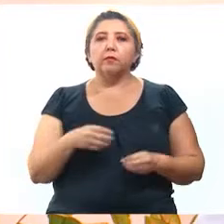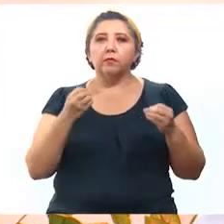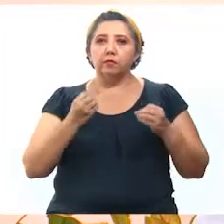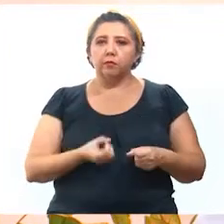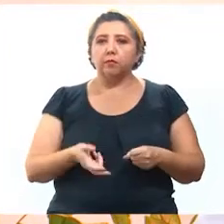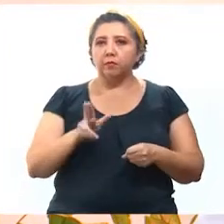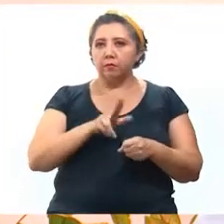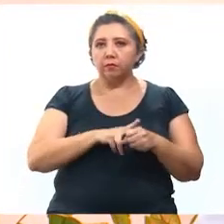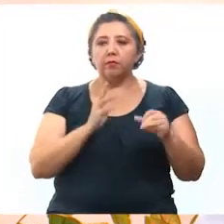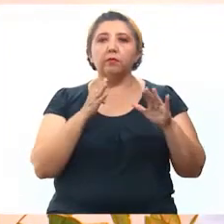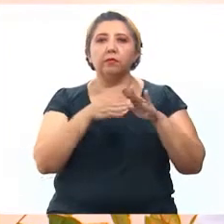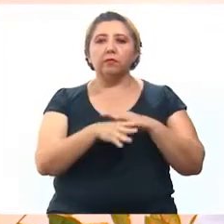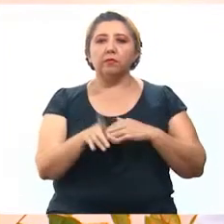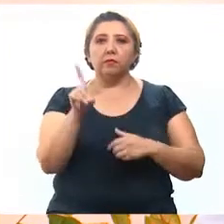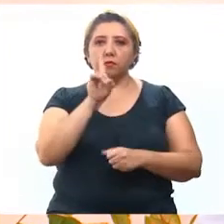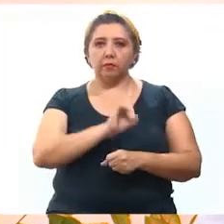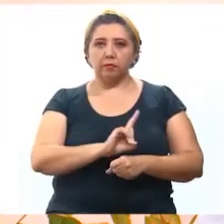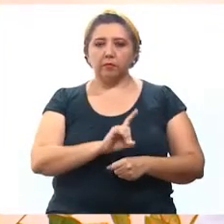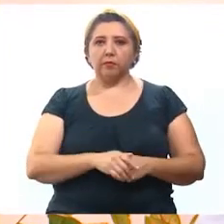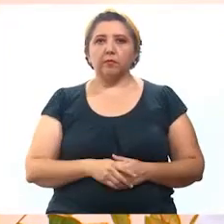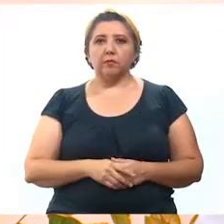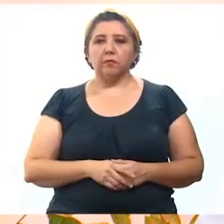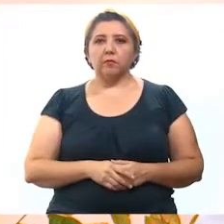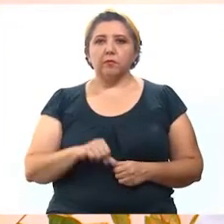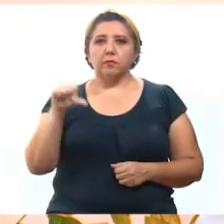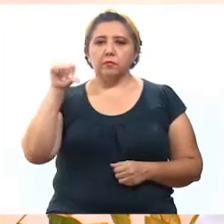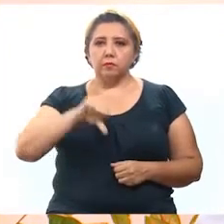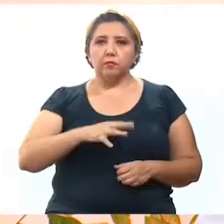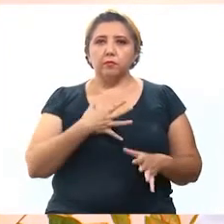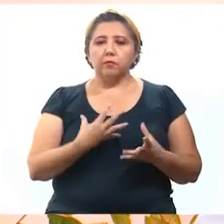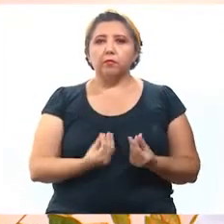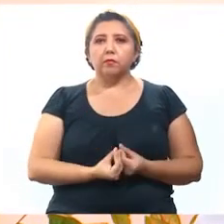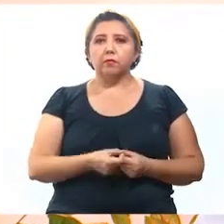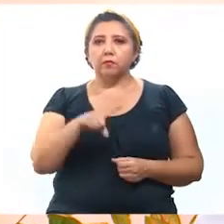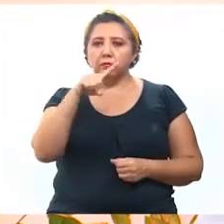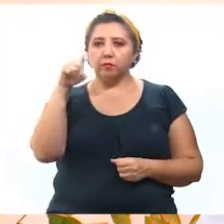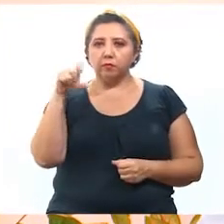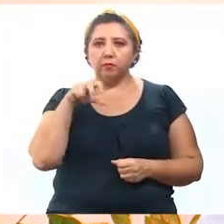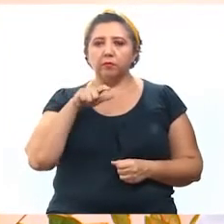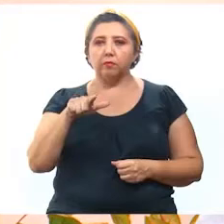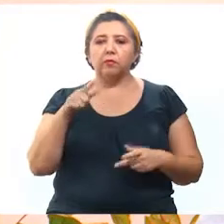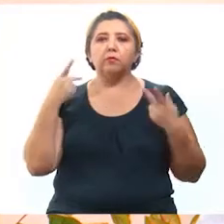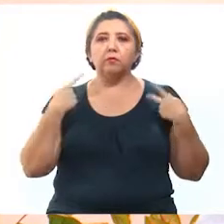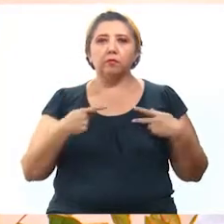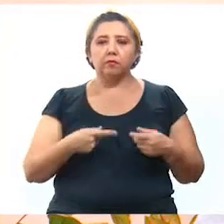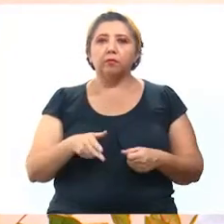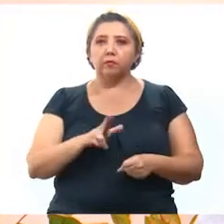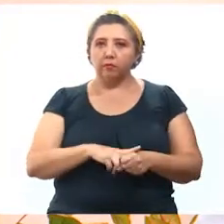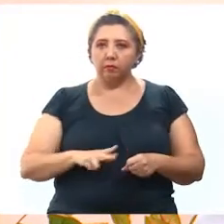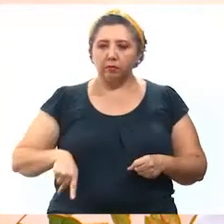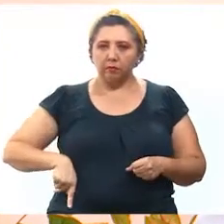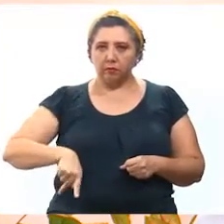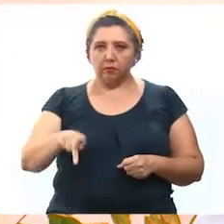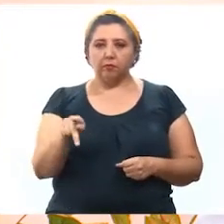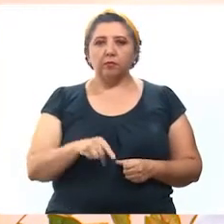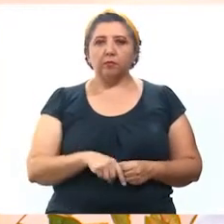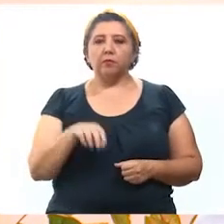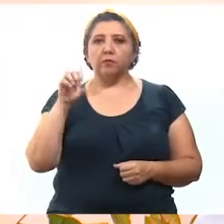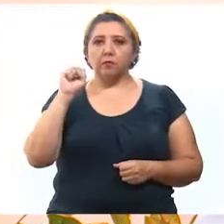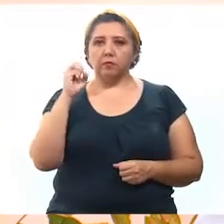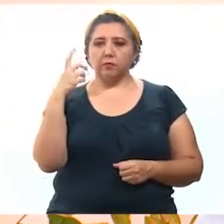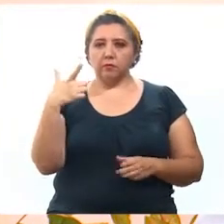importantes son la ocupación hospitalaria y los ingresos diarios. El día de hoy tenemos 117 pacientes en hospitales públicos.